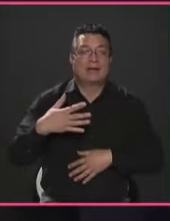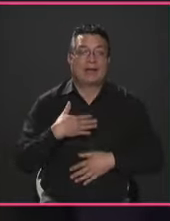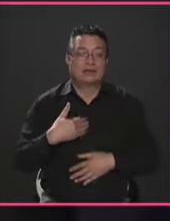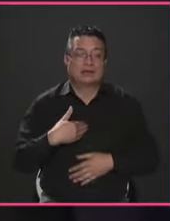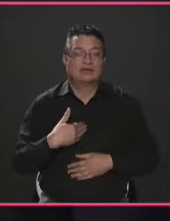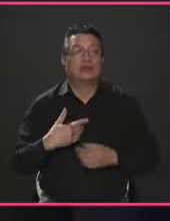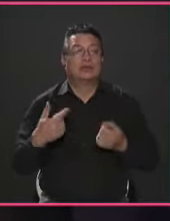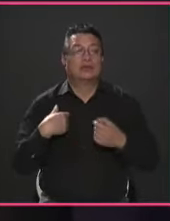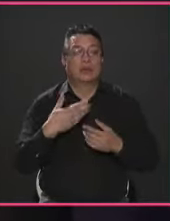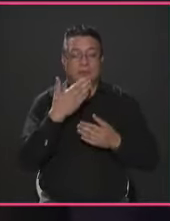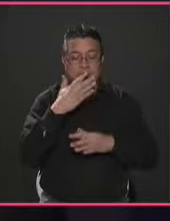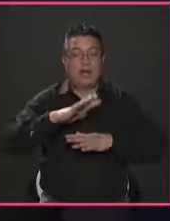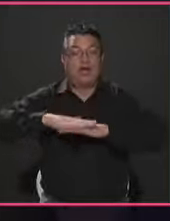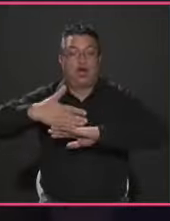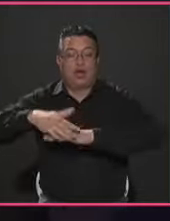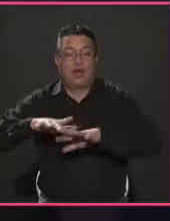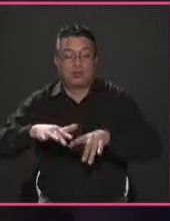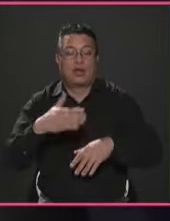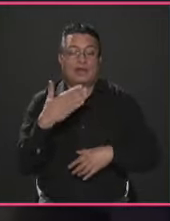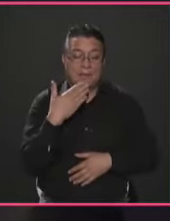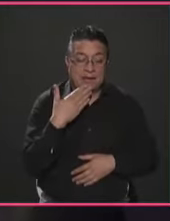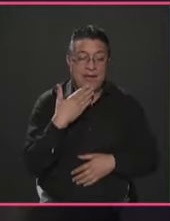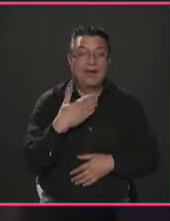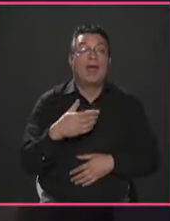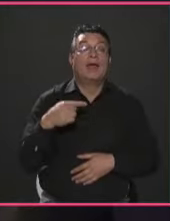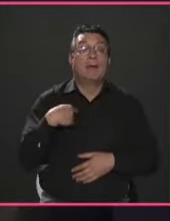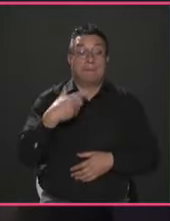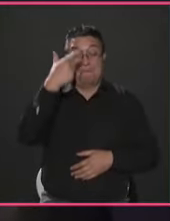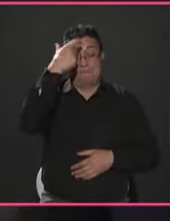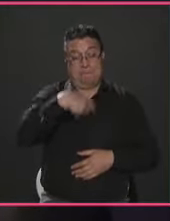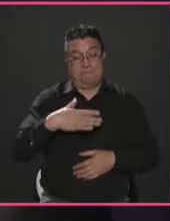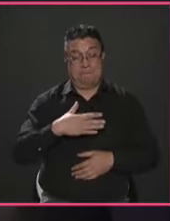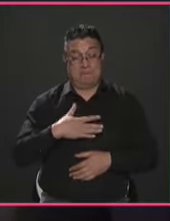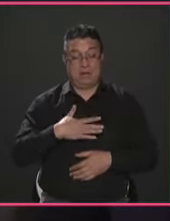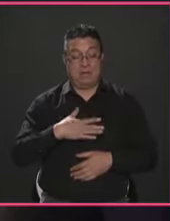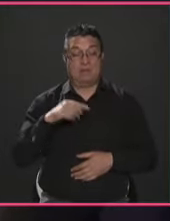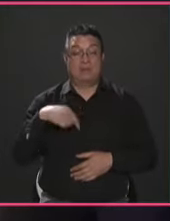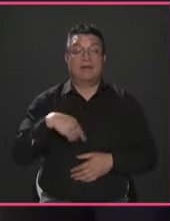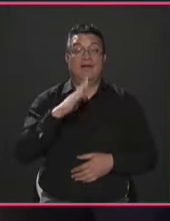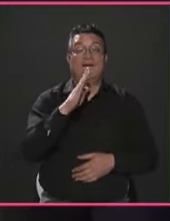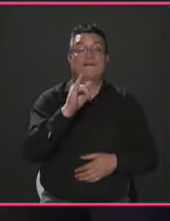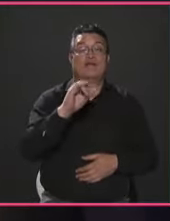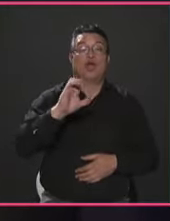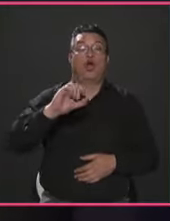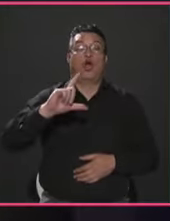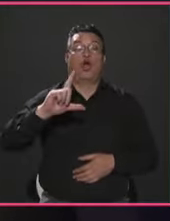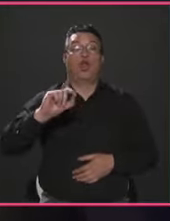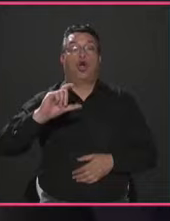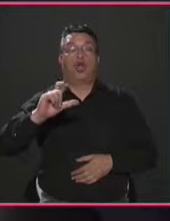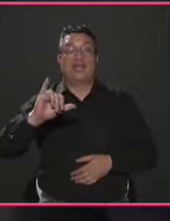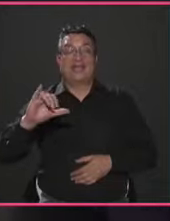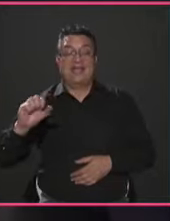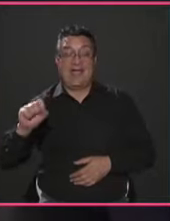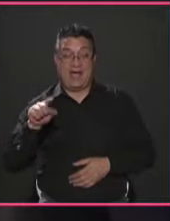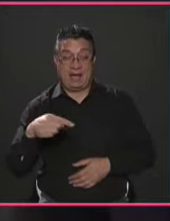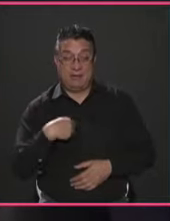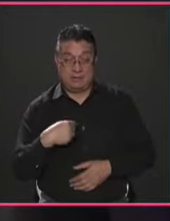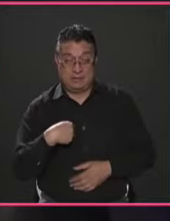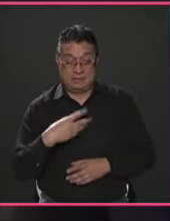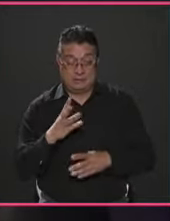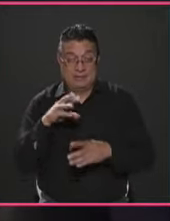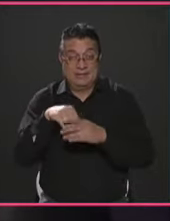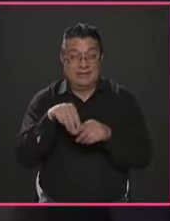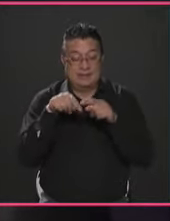cientista computación para mí en Biología